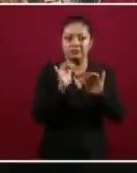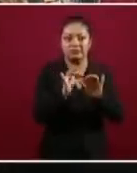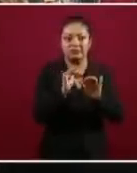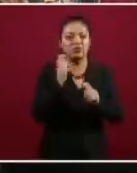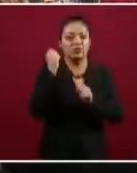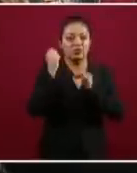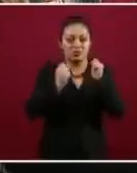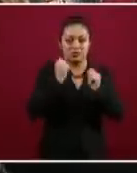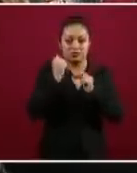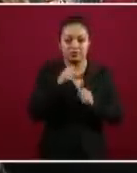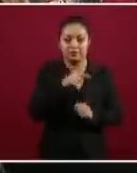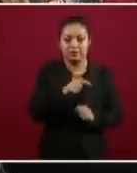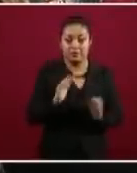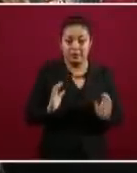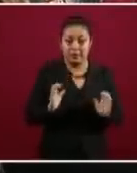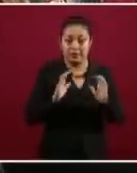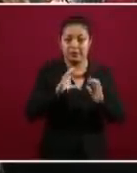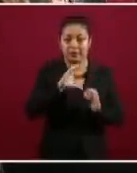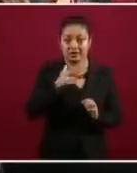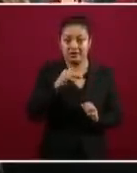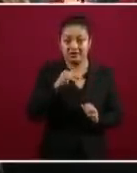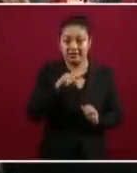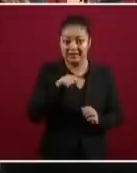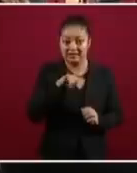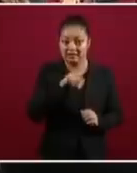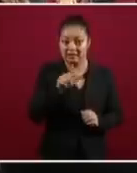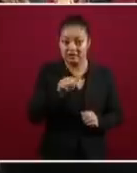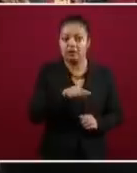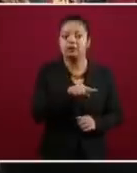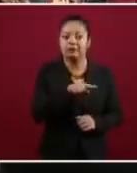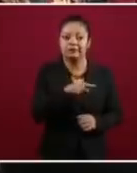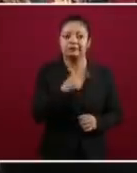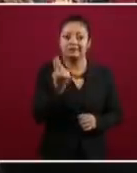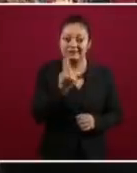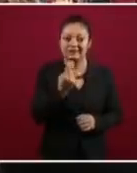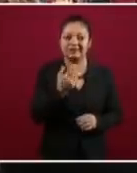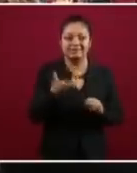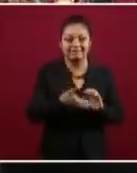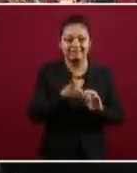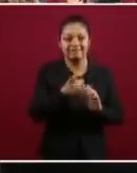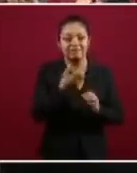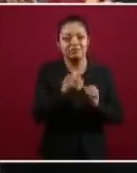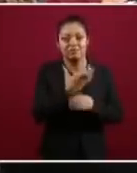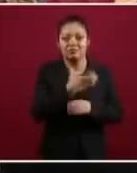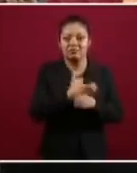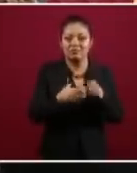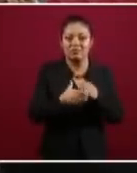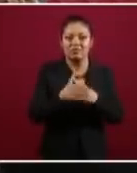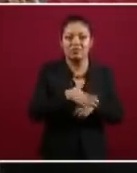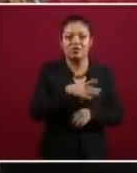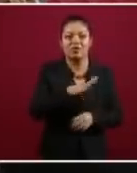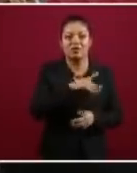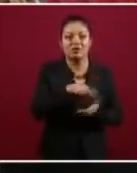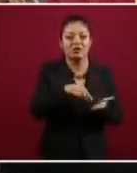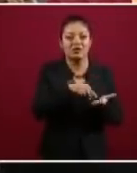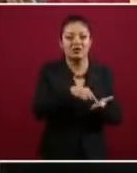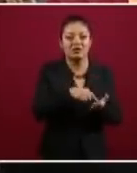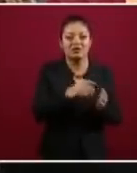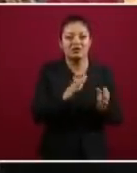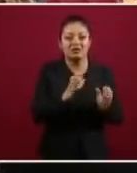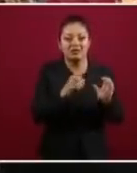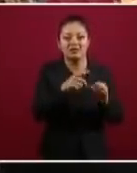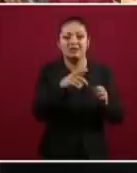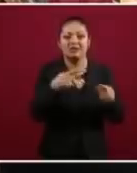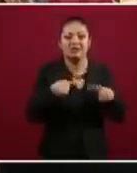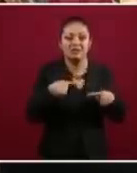Itzá va a ser muy importante generar un nuevo centro de atracción para turismos, para arreglar todos los problemas que existen con la zona arqueológica, los